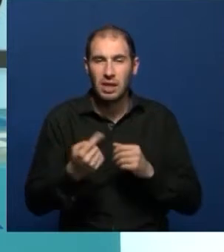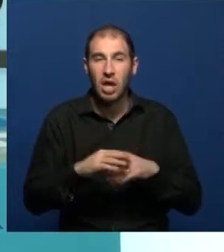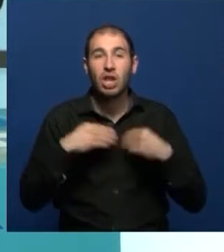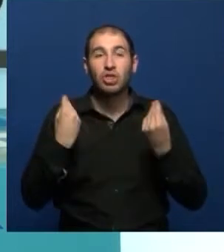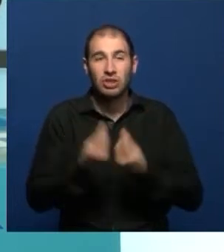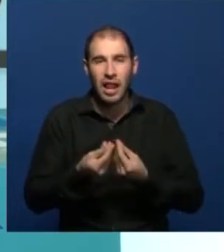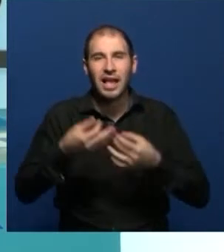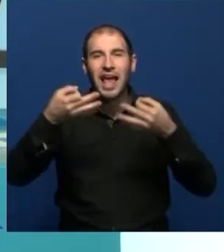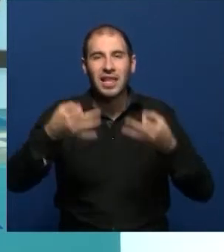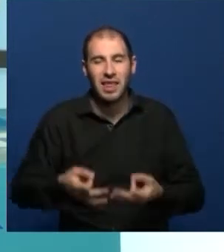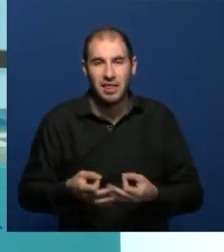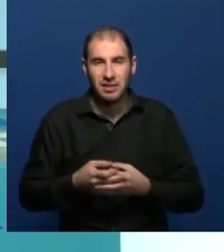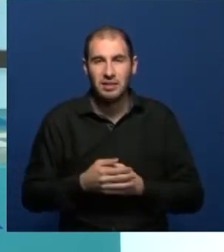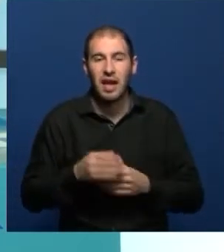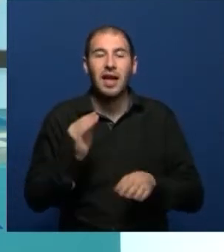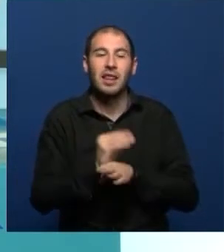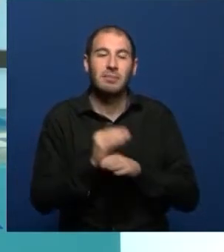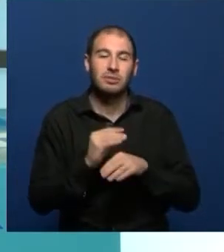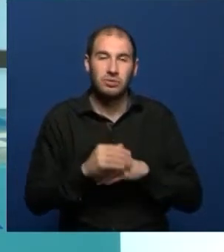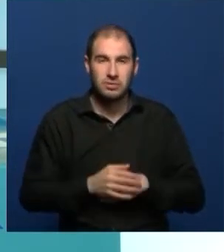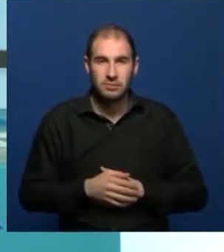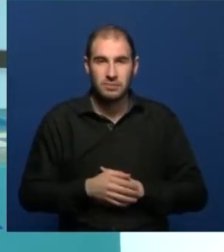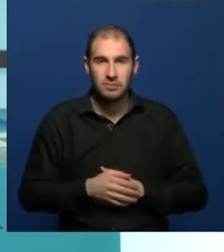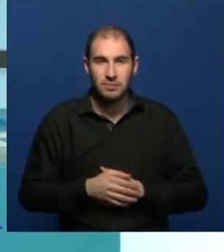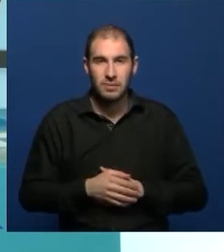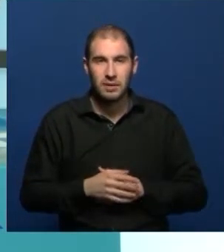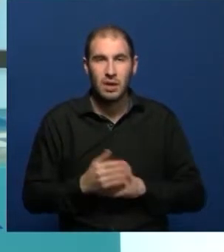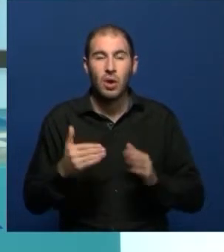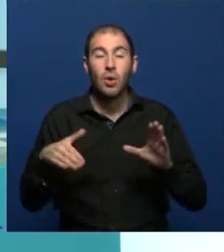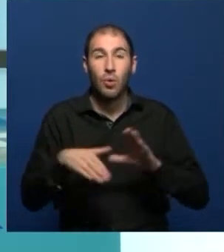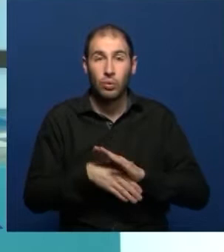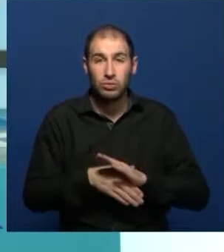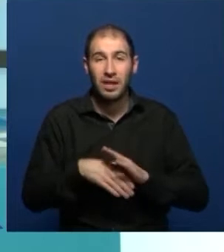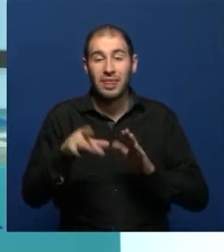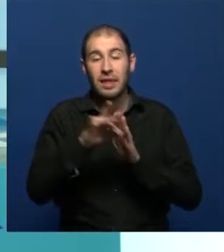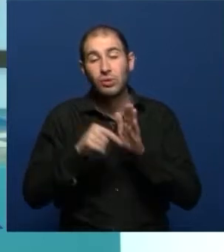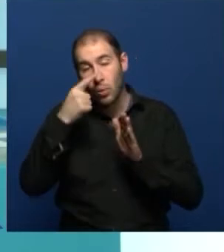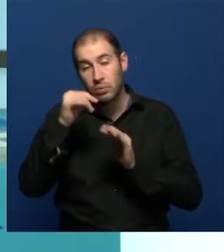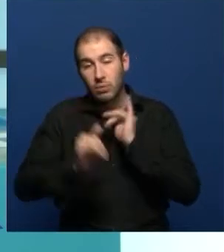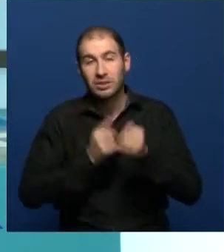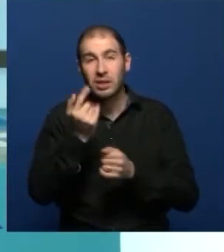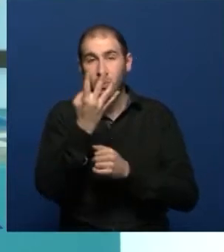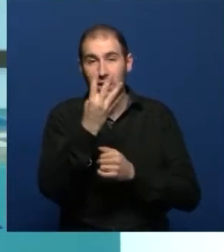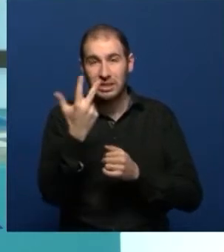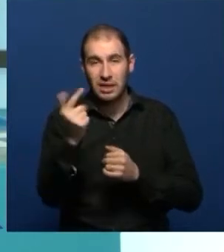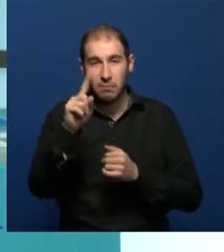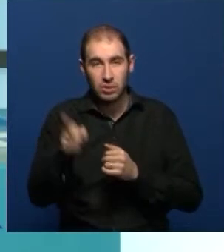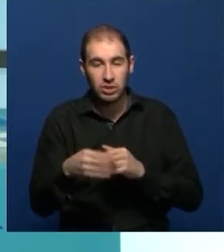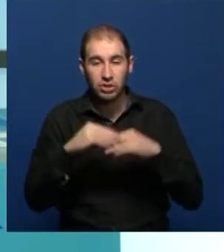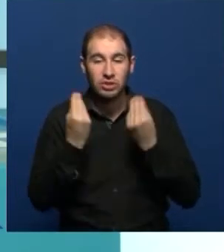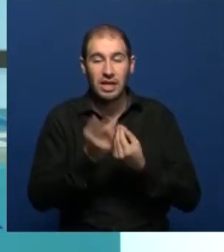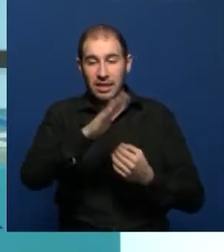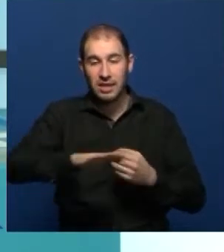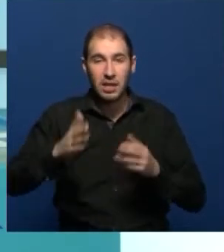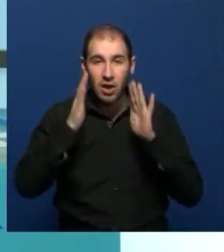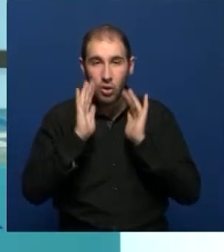cantidad y la calidad de los alimentos, donde precisamente el último dato es que el 43% de los niños,